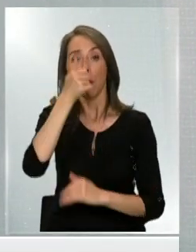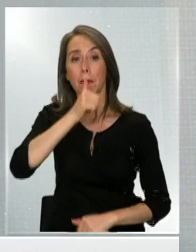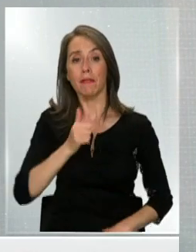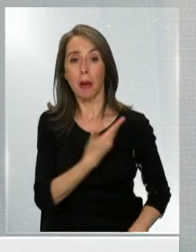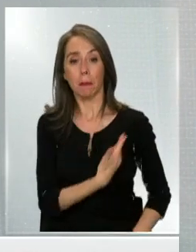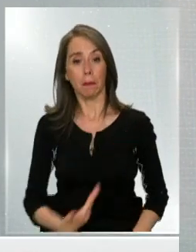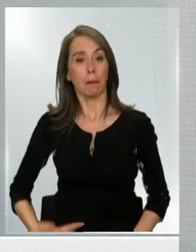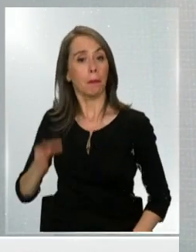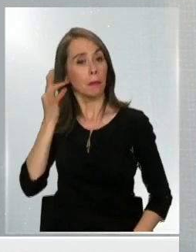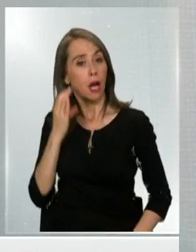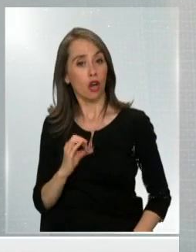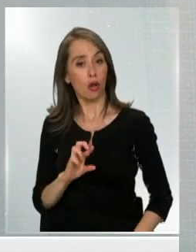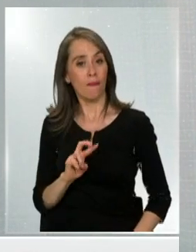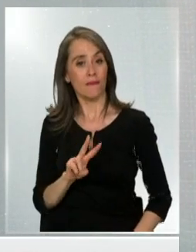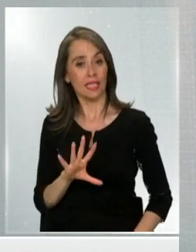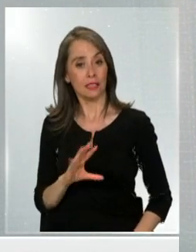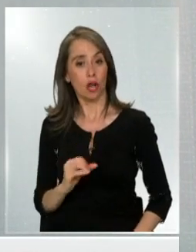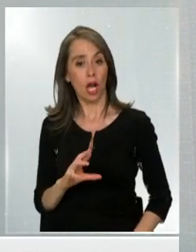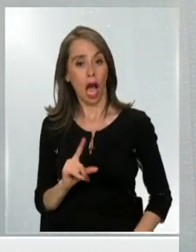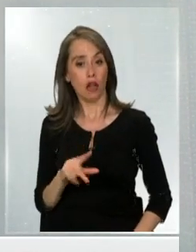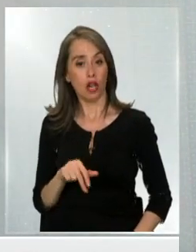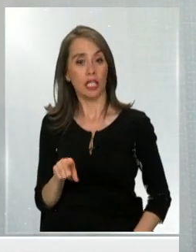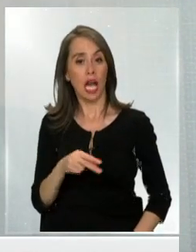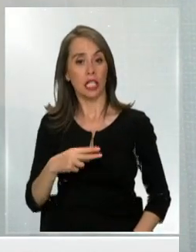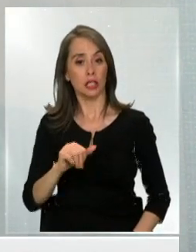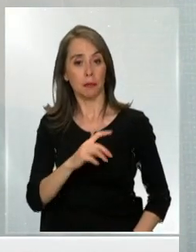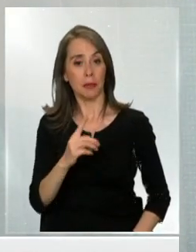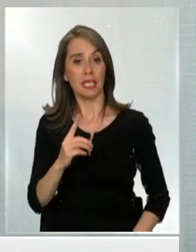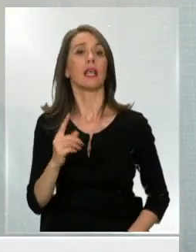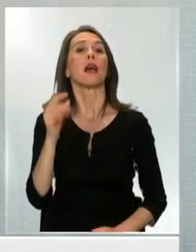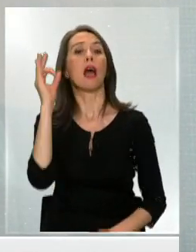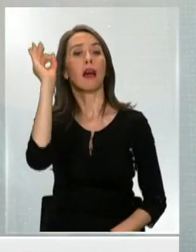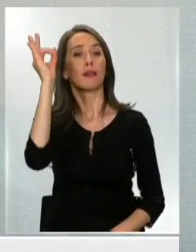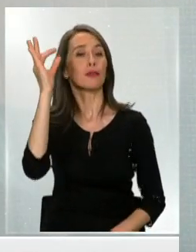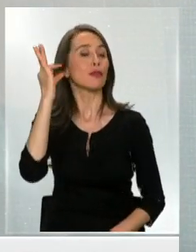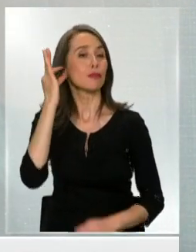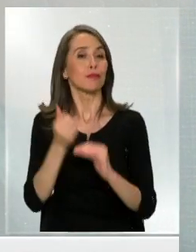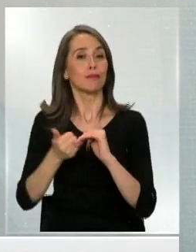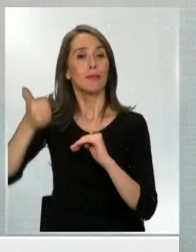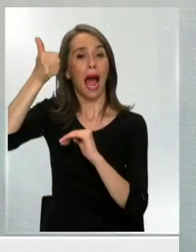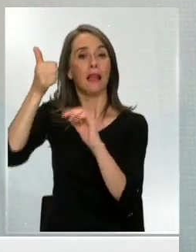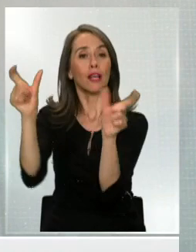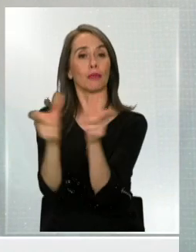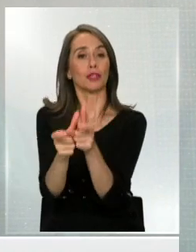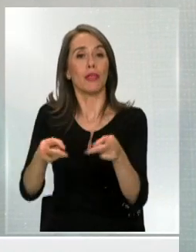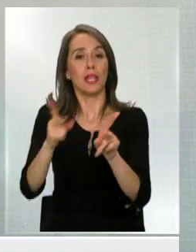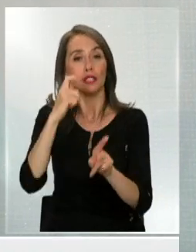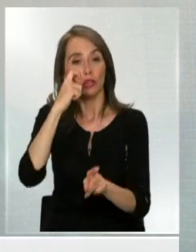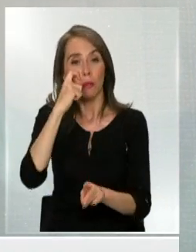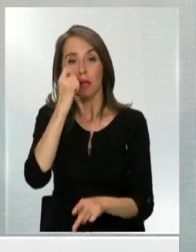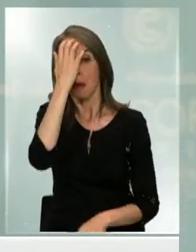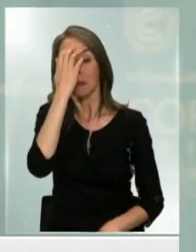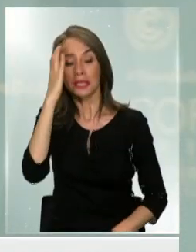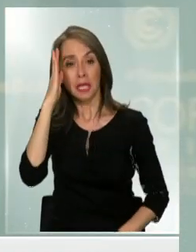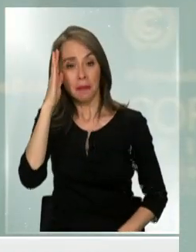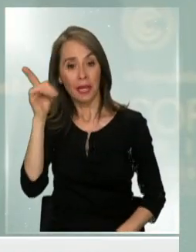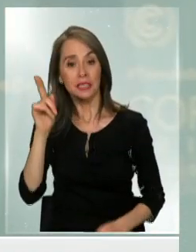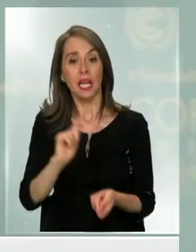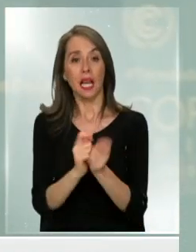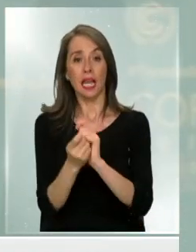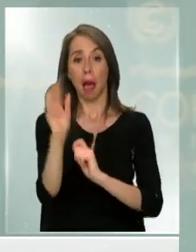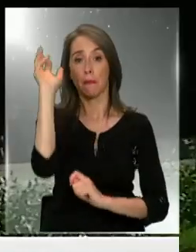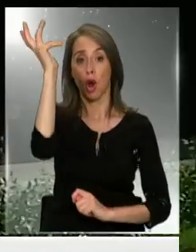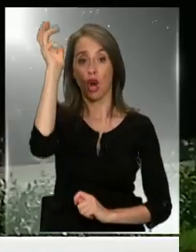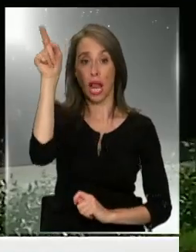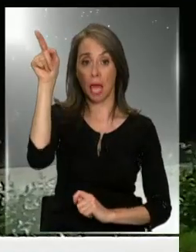de la COP25, Carolina Schmidt, se reunió con la alta comisionada de Naciones Unidas para los Derechos Humanos, Michelle Bachelet. El cambio